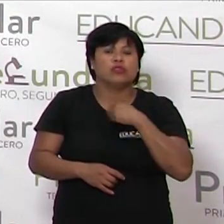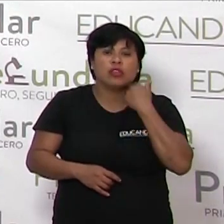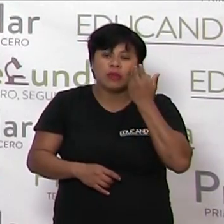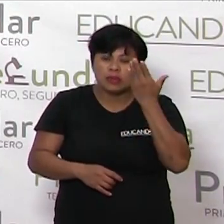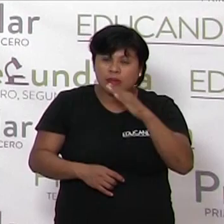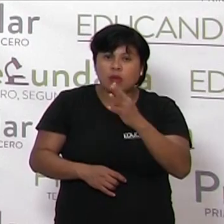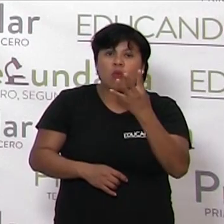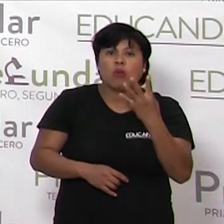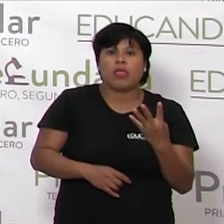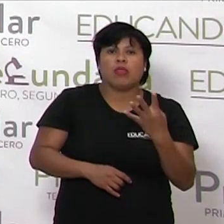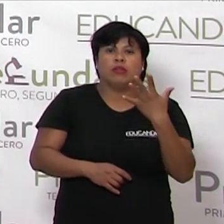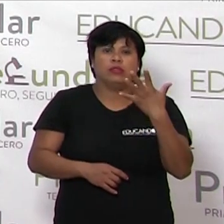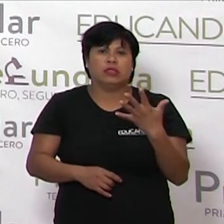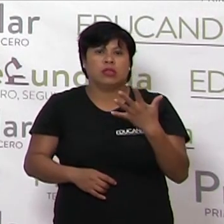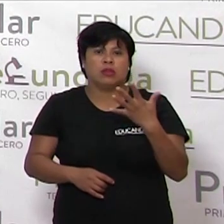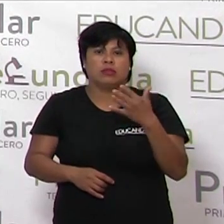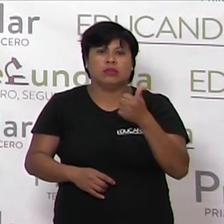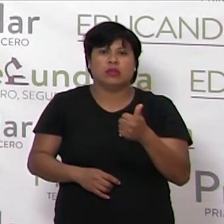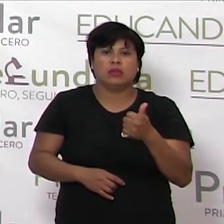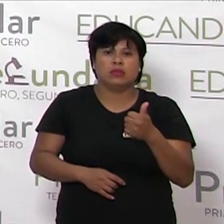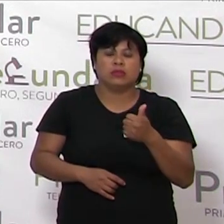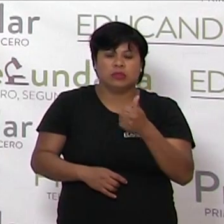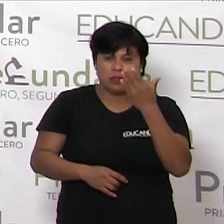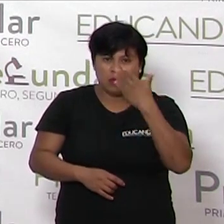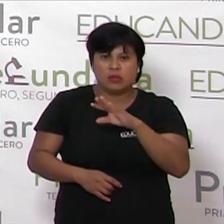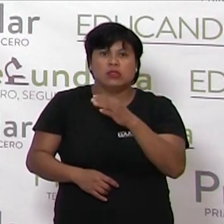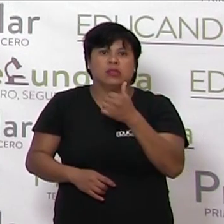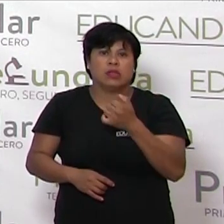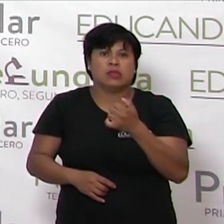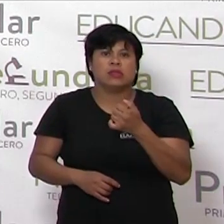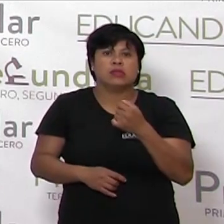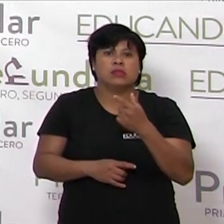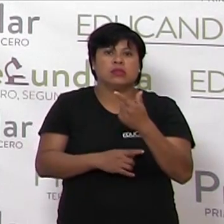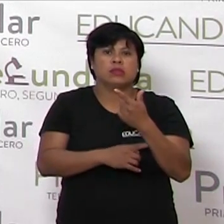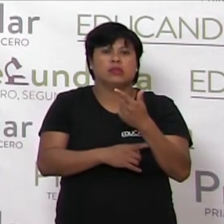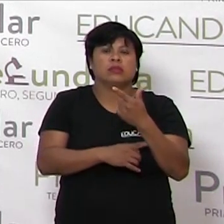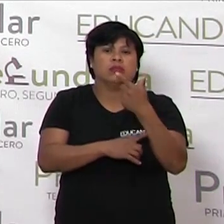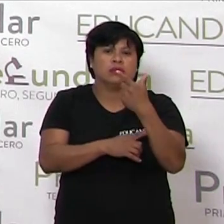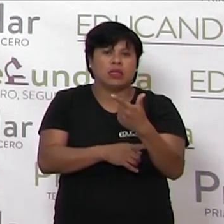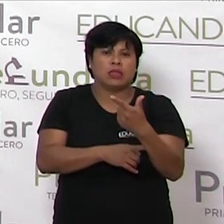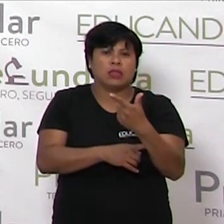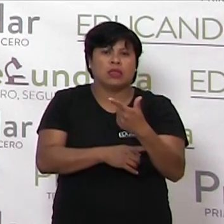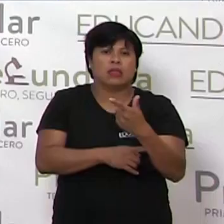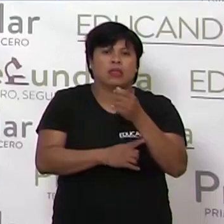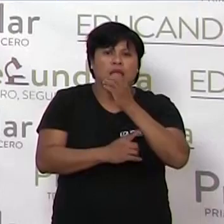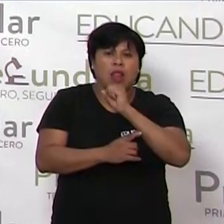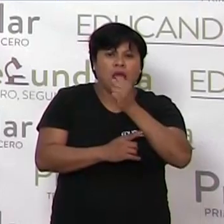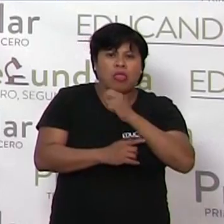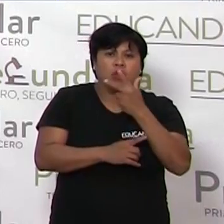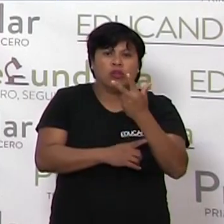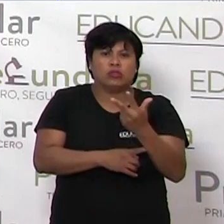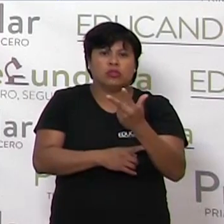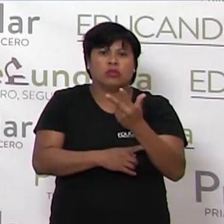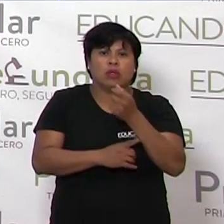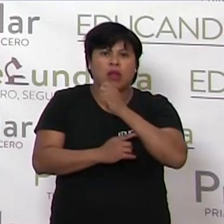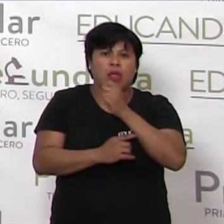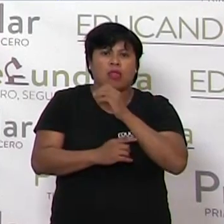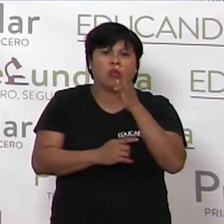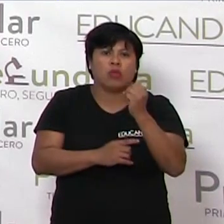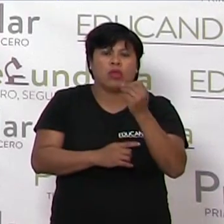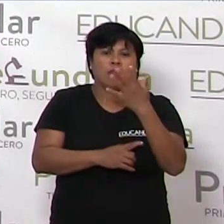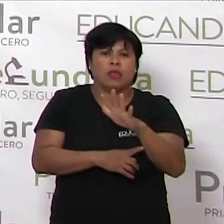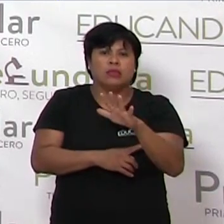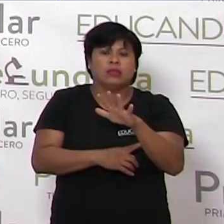helados, queremos saber cuánto cuestan 4, 5, 6, ya sabemos que cuestan 30 pesos, 7 helados,